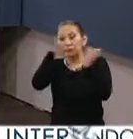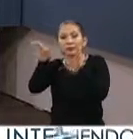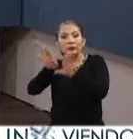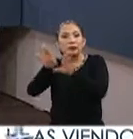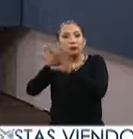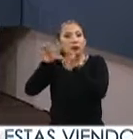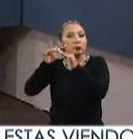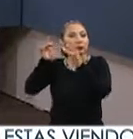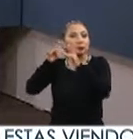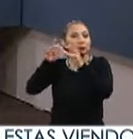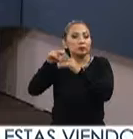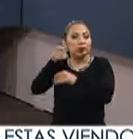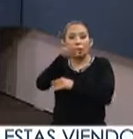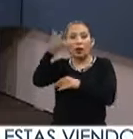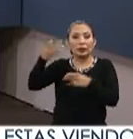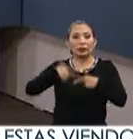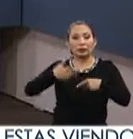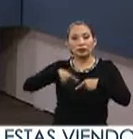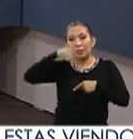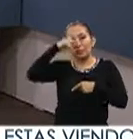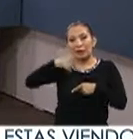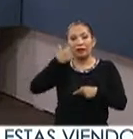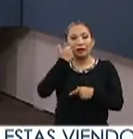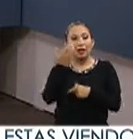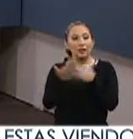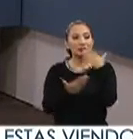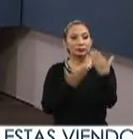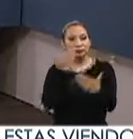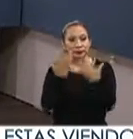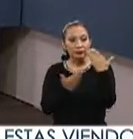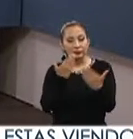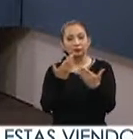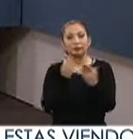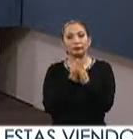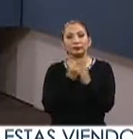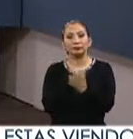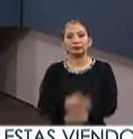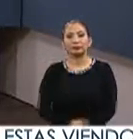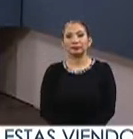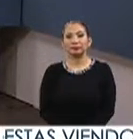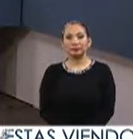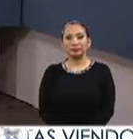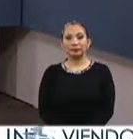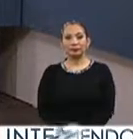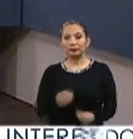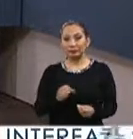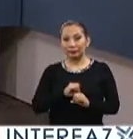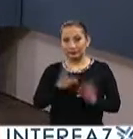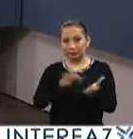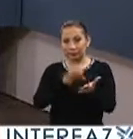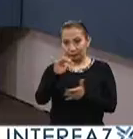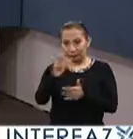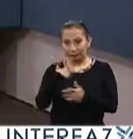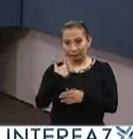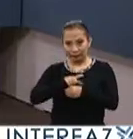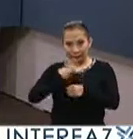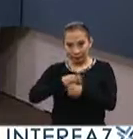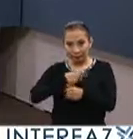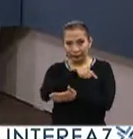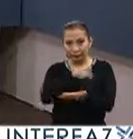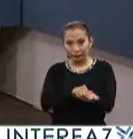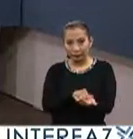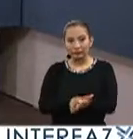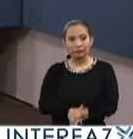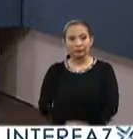cómo se conectan con cualquier mexicano o persona que quiera un curso en línea. Claro que sí, muchas gracias por este espacio.